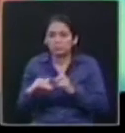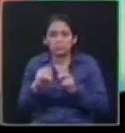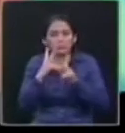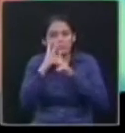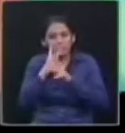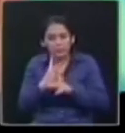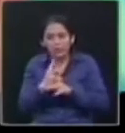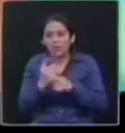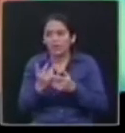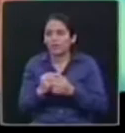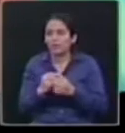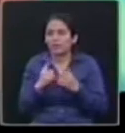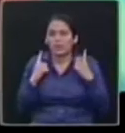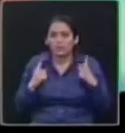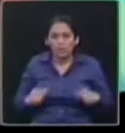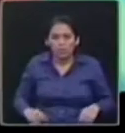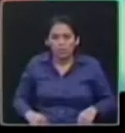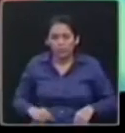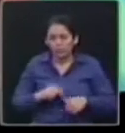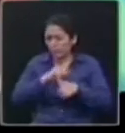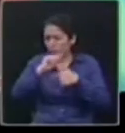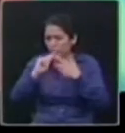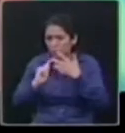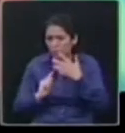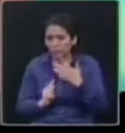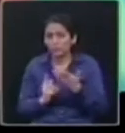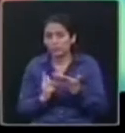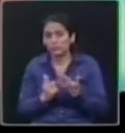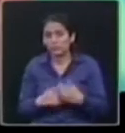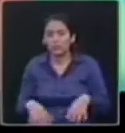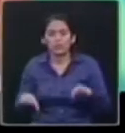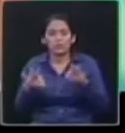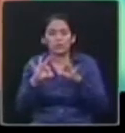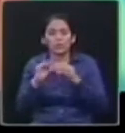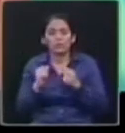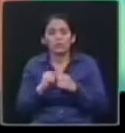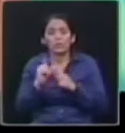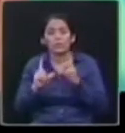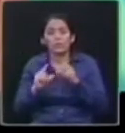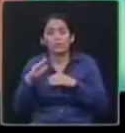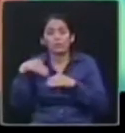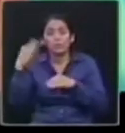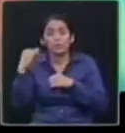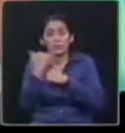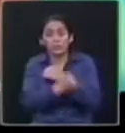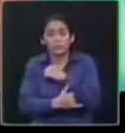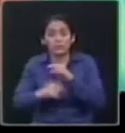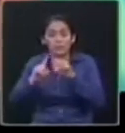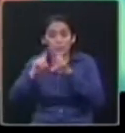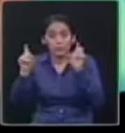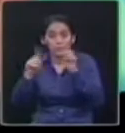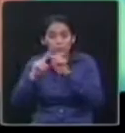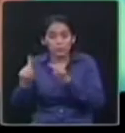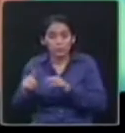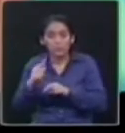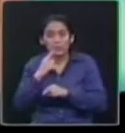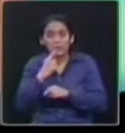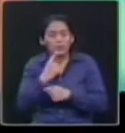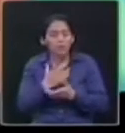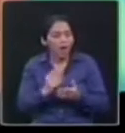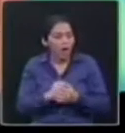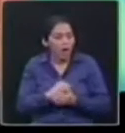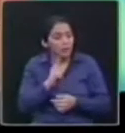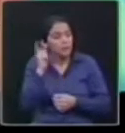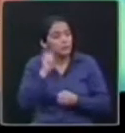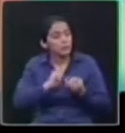por otro lado, la exigencia que tienen los consumidores. Son dos cosas que siempre deben cumplir las empresas para poder internacionalizarse y que sus